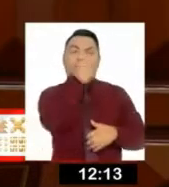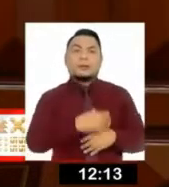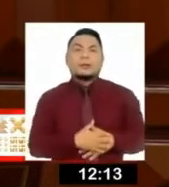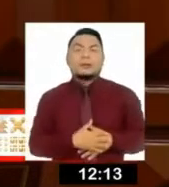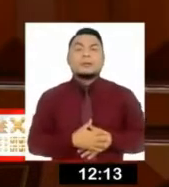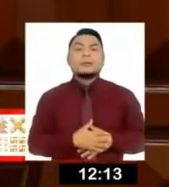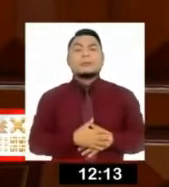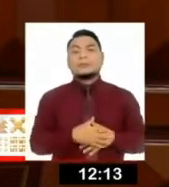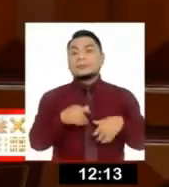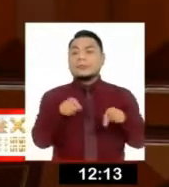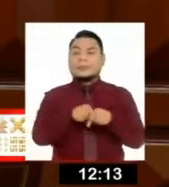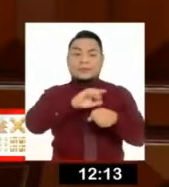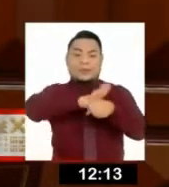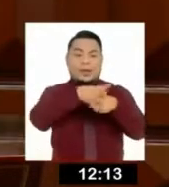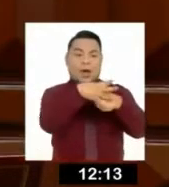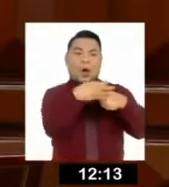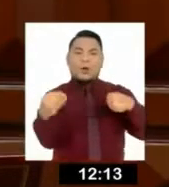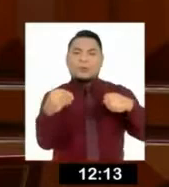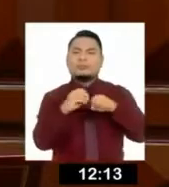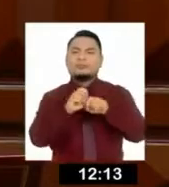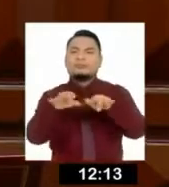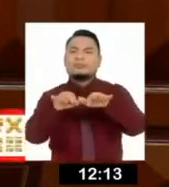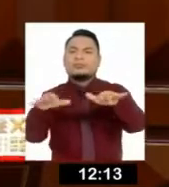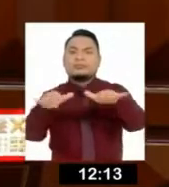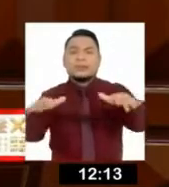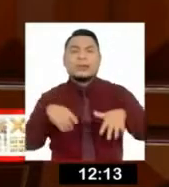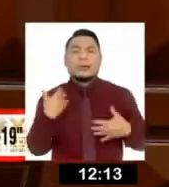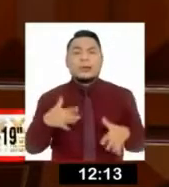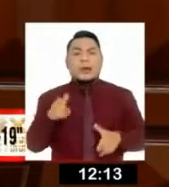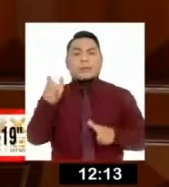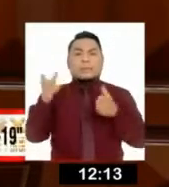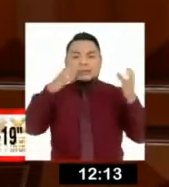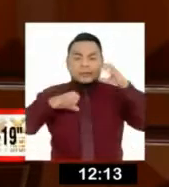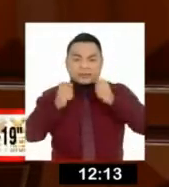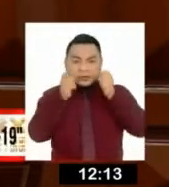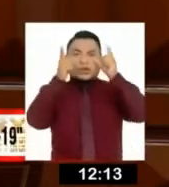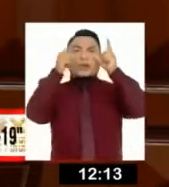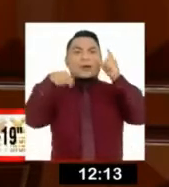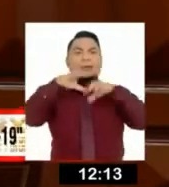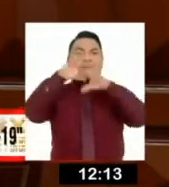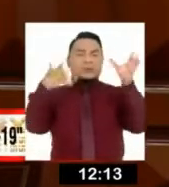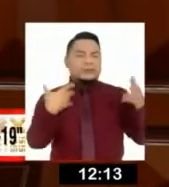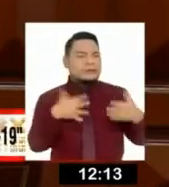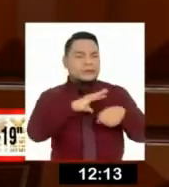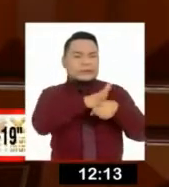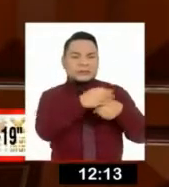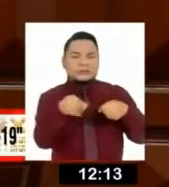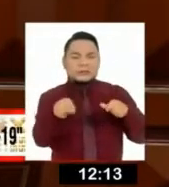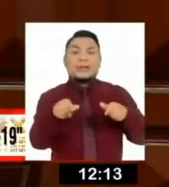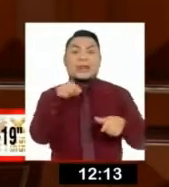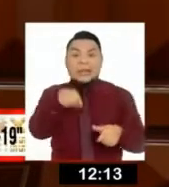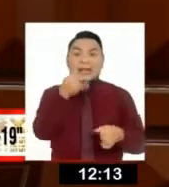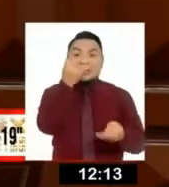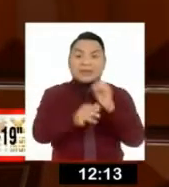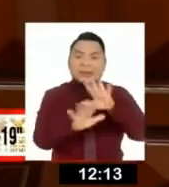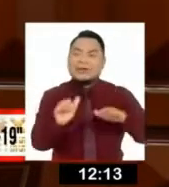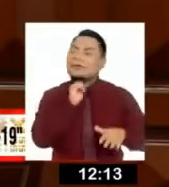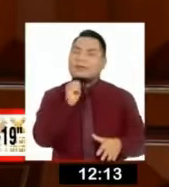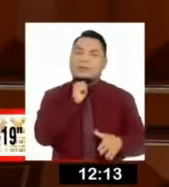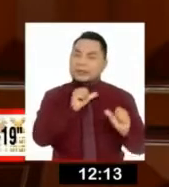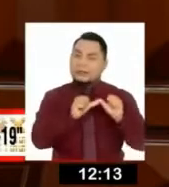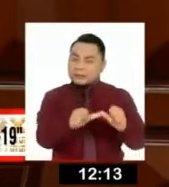Las mutaciones del virus aún sorprenden a los científicos del mundo. Esto no ha terminado, pero